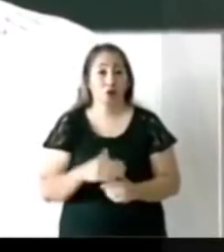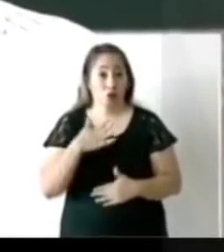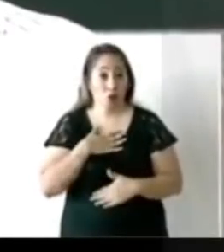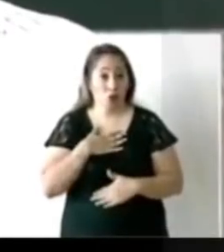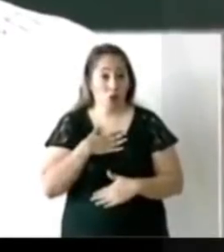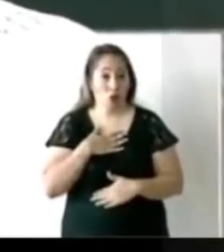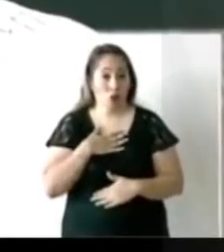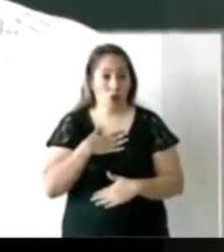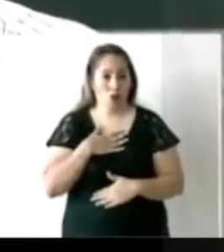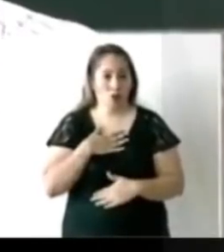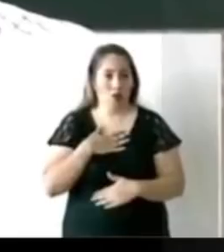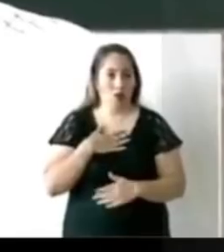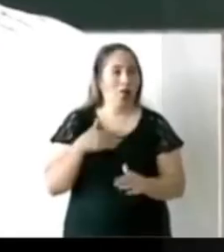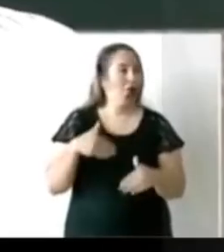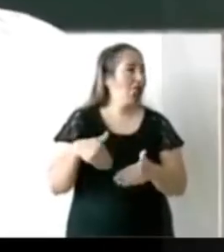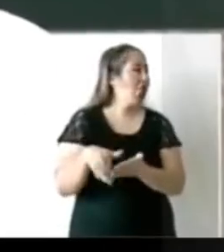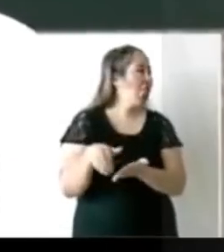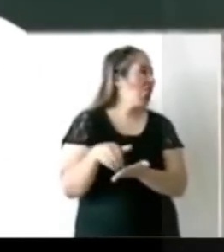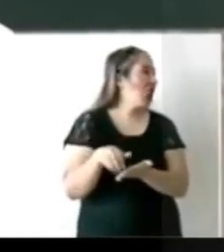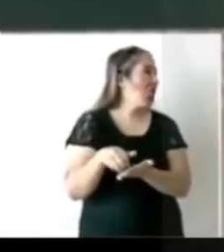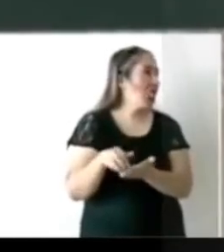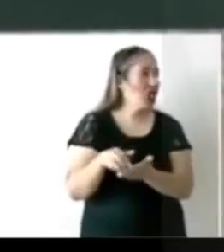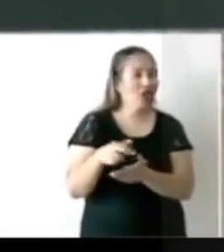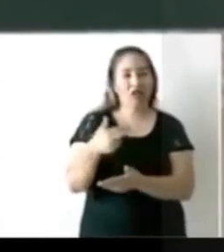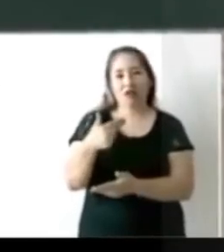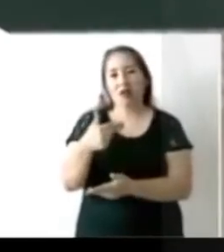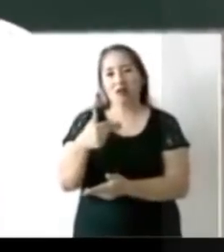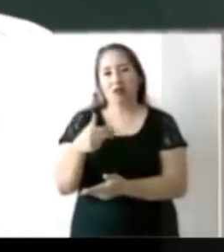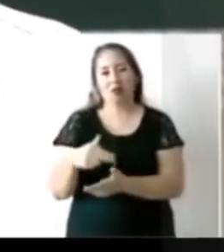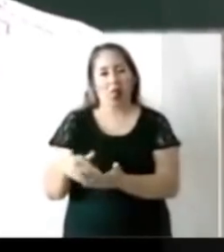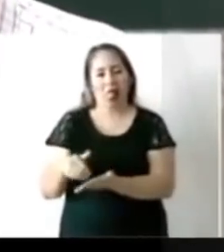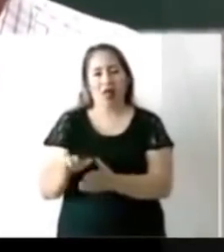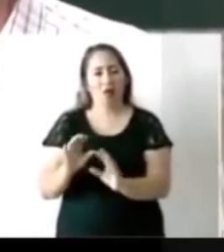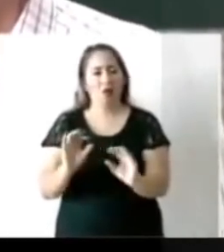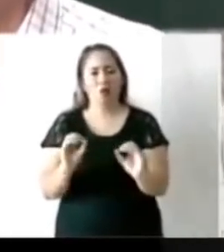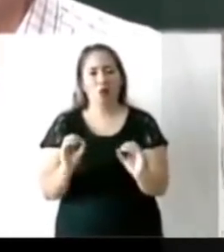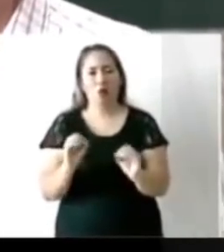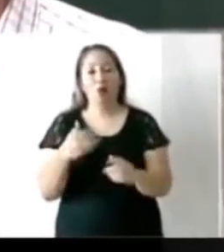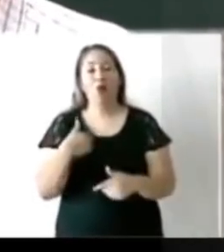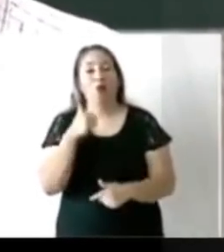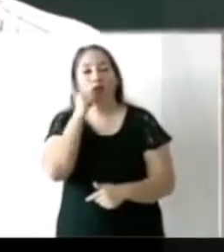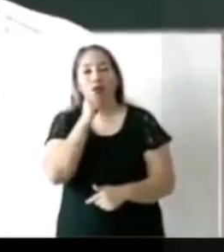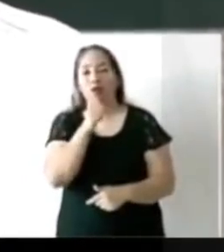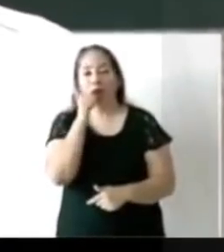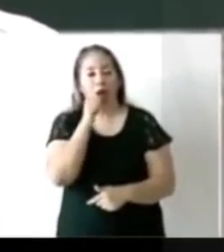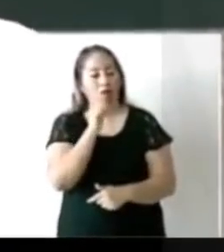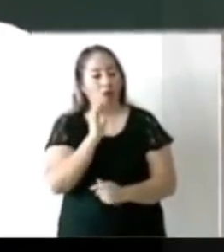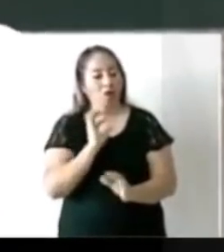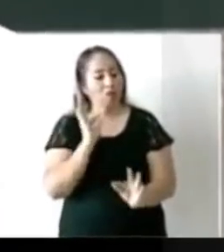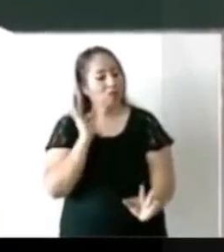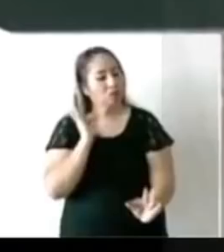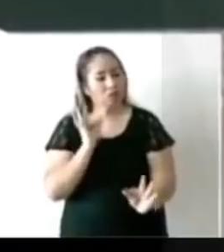El presidente de México no puede ser rehén